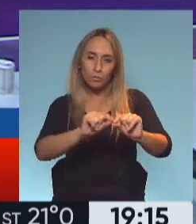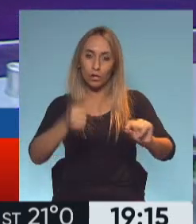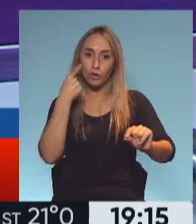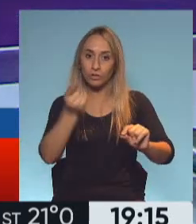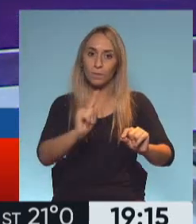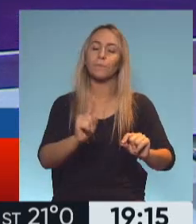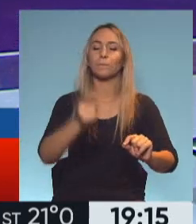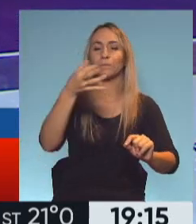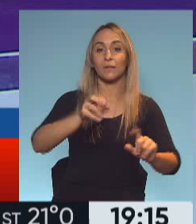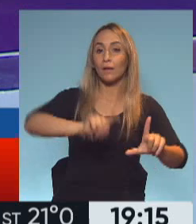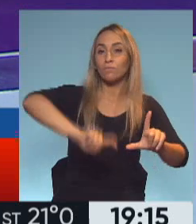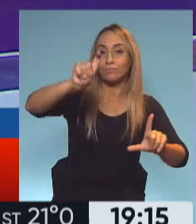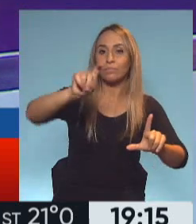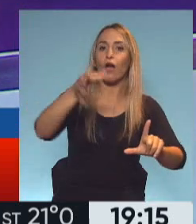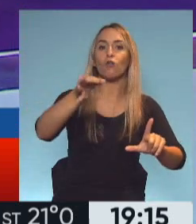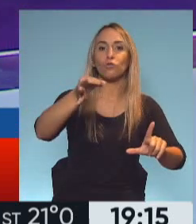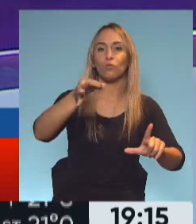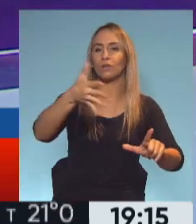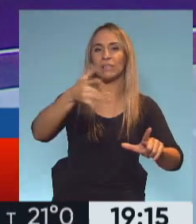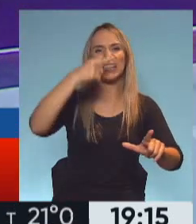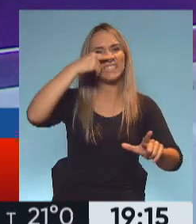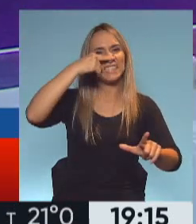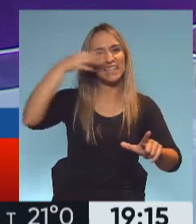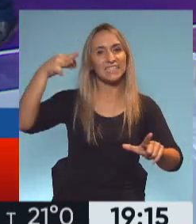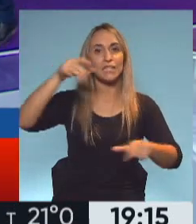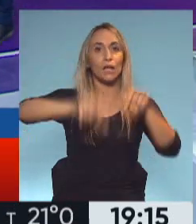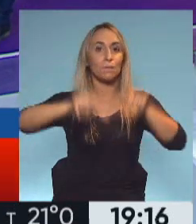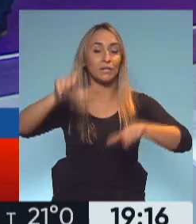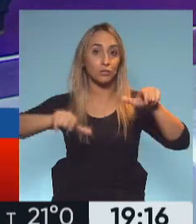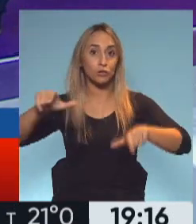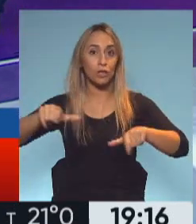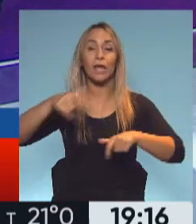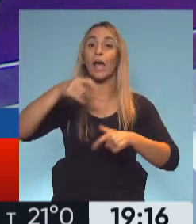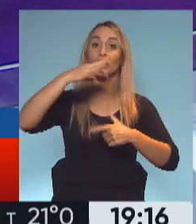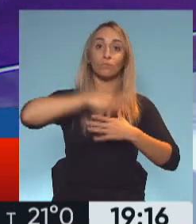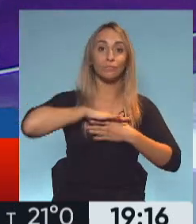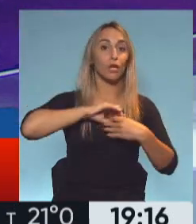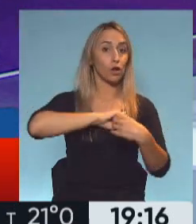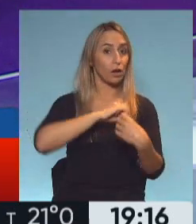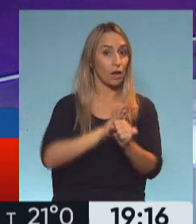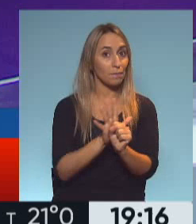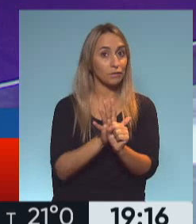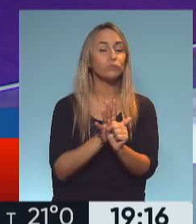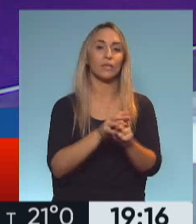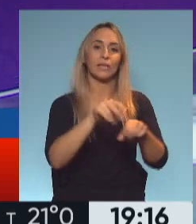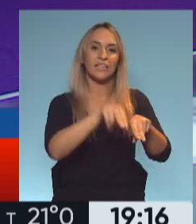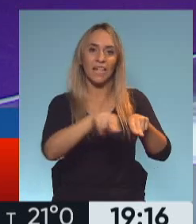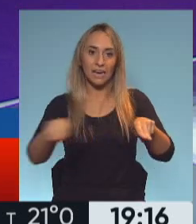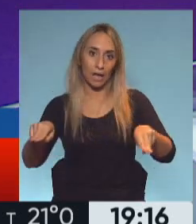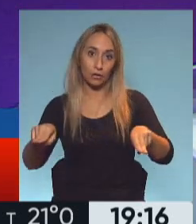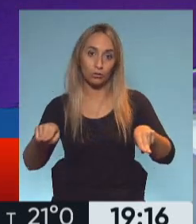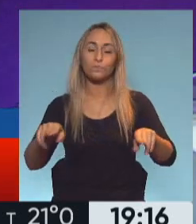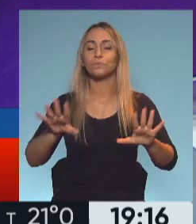pandemia en nuestro país, que fue en octubre, había más de 700 personas. Pacientes con COVID internados en la sala de cuidado intensivo. En